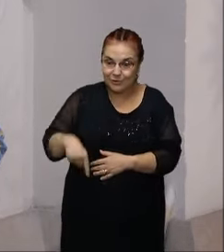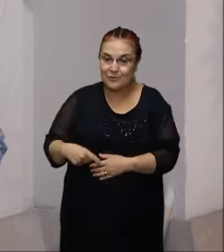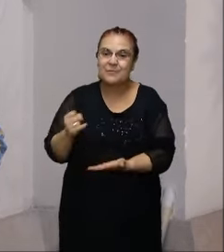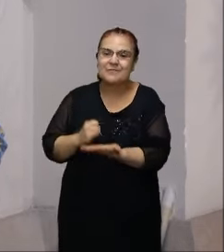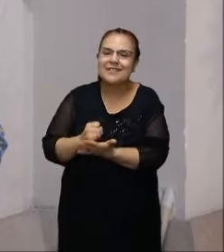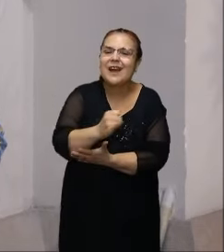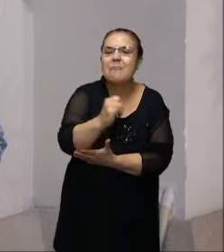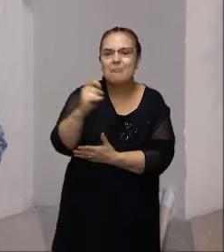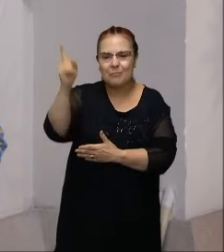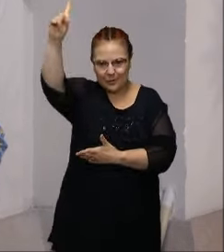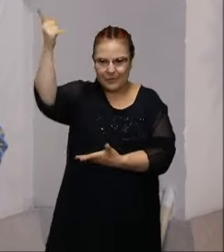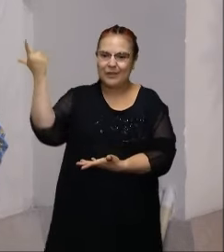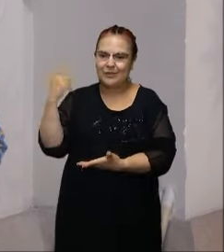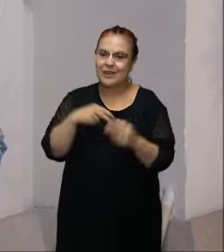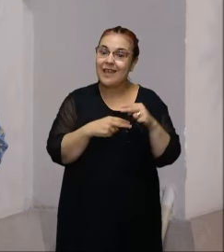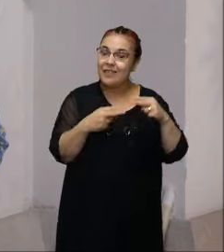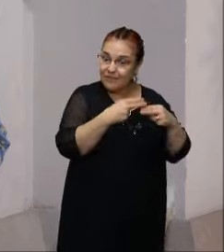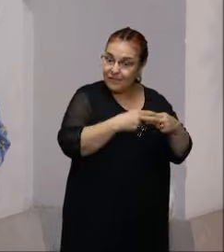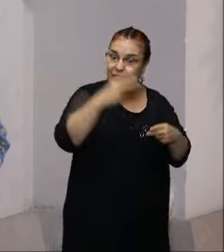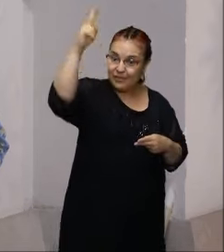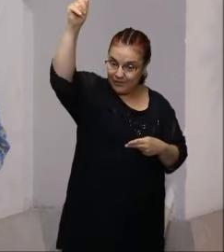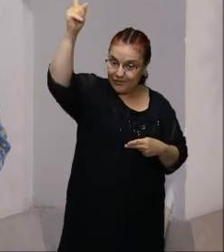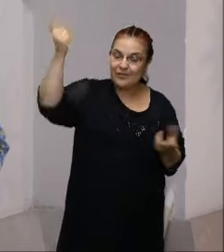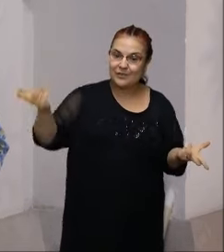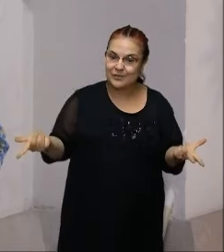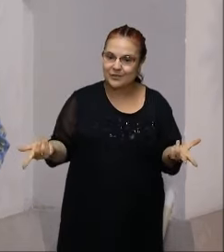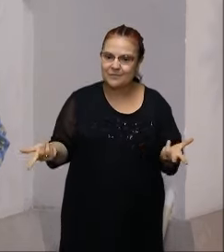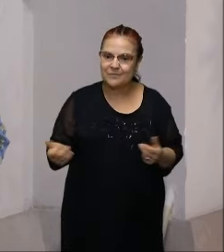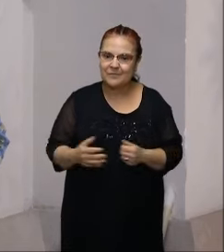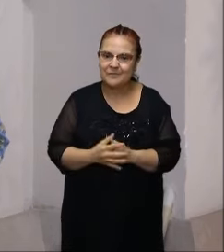de Dios, edificio de Dios.